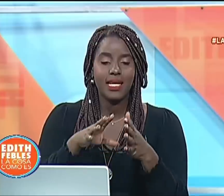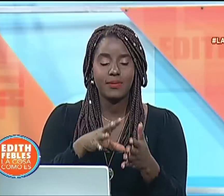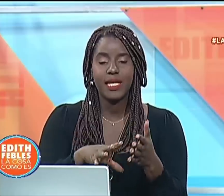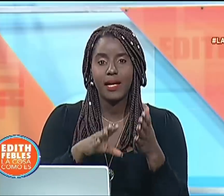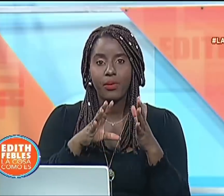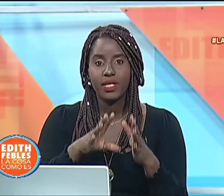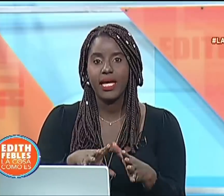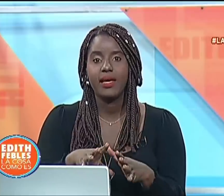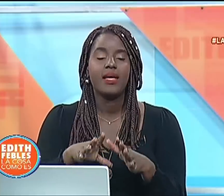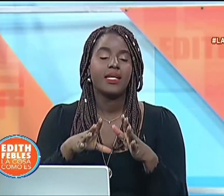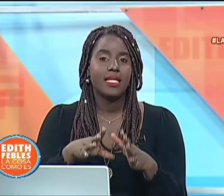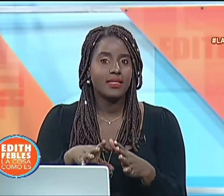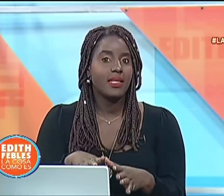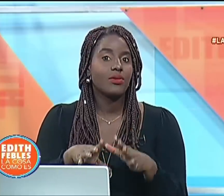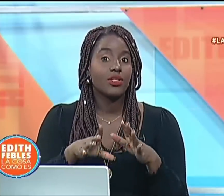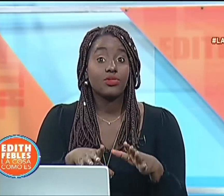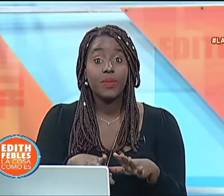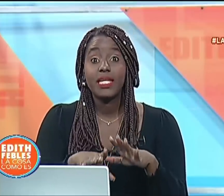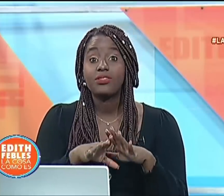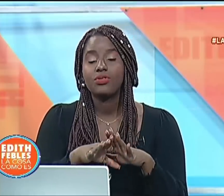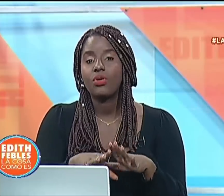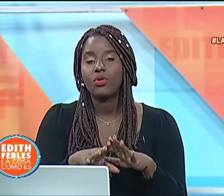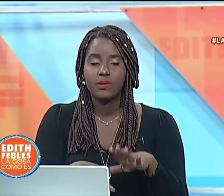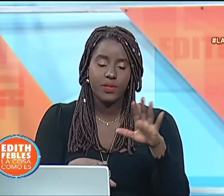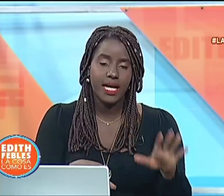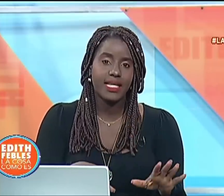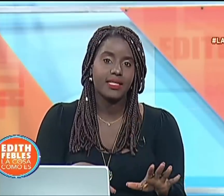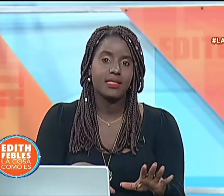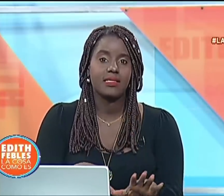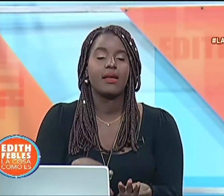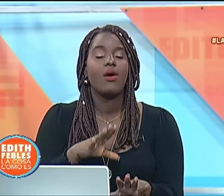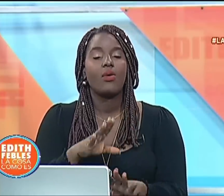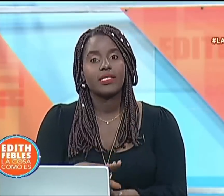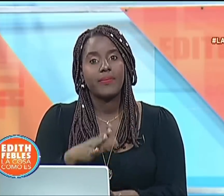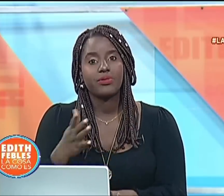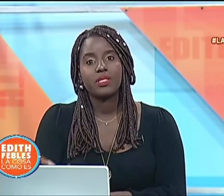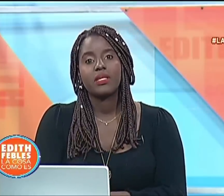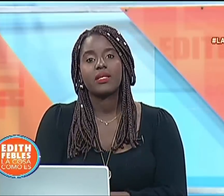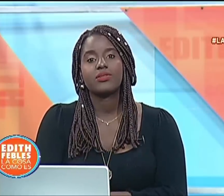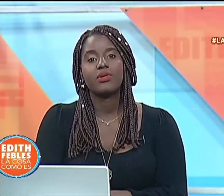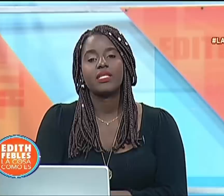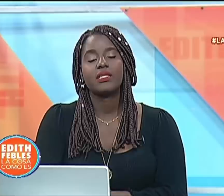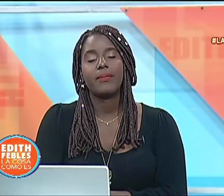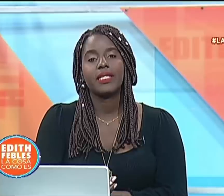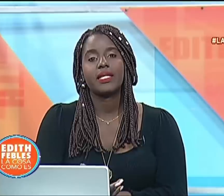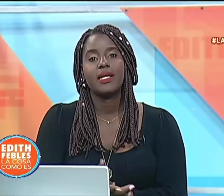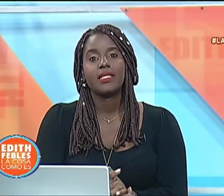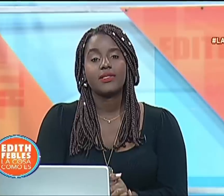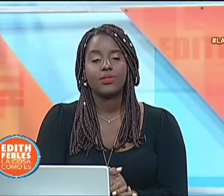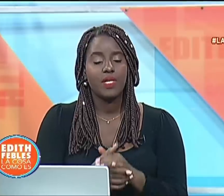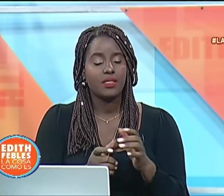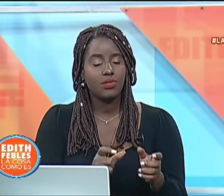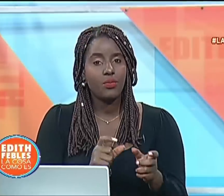y explicar por qué está diciendo que esos bienes no corresponden a quien dice ser o que esa persona se enriqueció ilícitamente